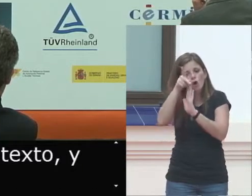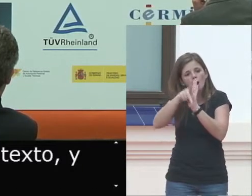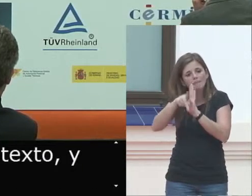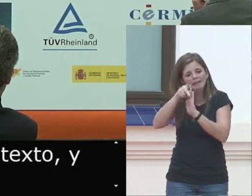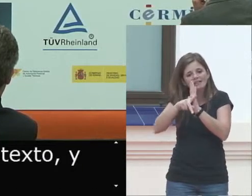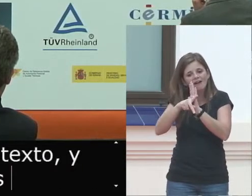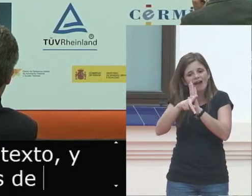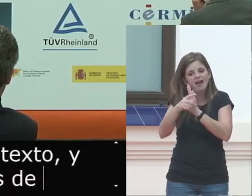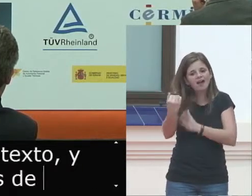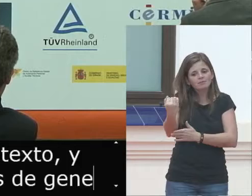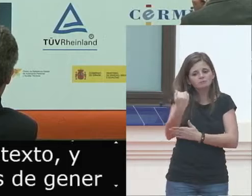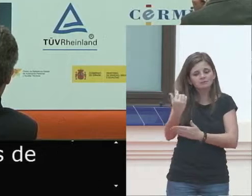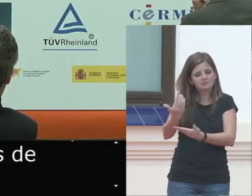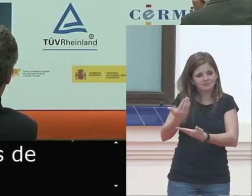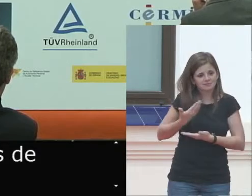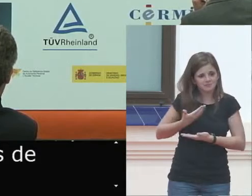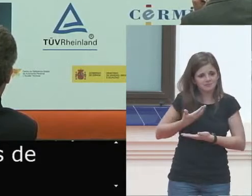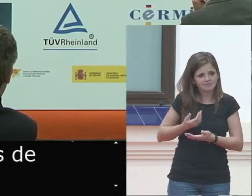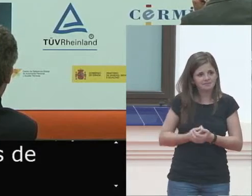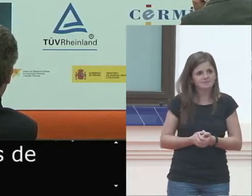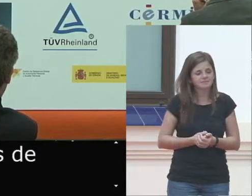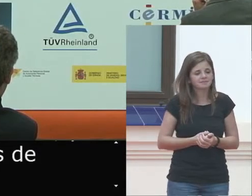nos ayudara. En definitiva, es una